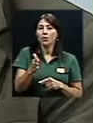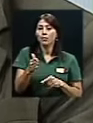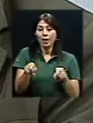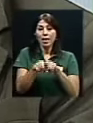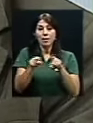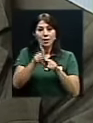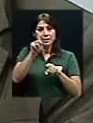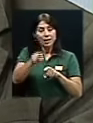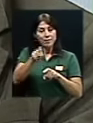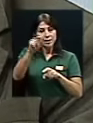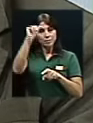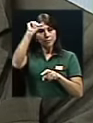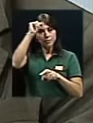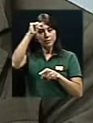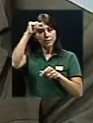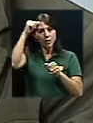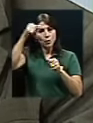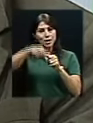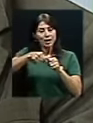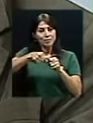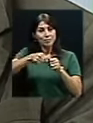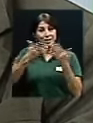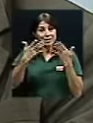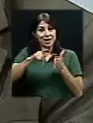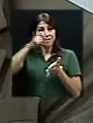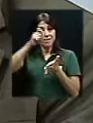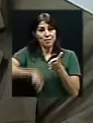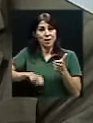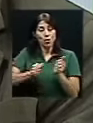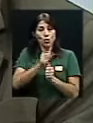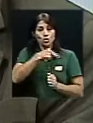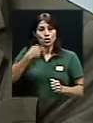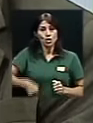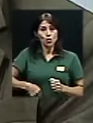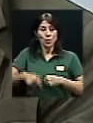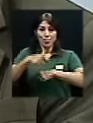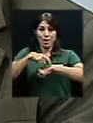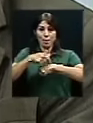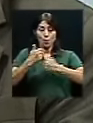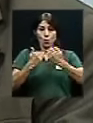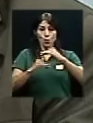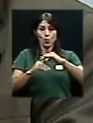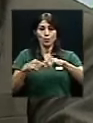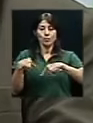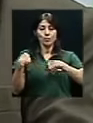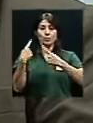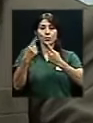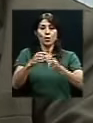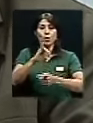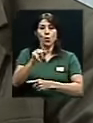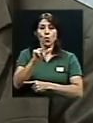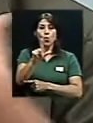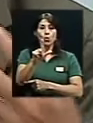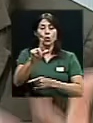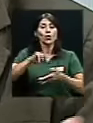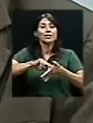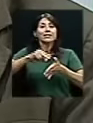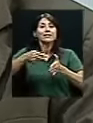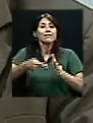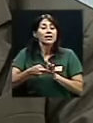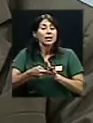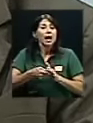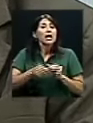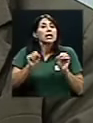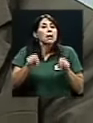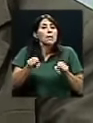convenio firmado con los chinos tiene tiempo hasta el mes de julio. Es decir, que podría llevarse más pasado, escuchar más